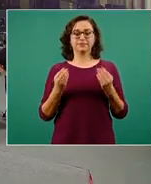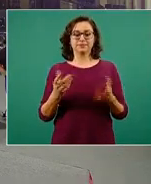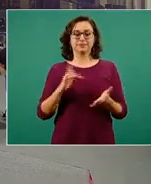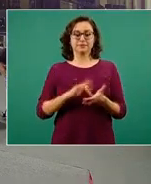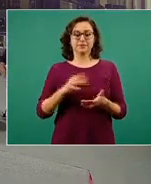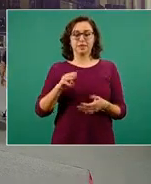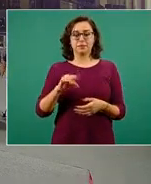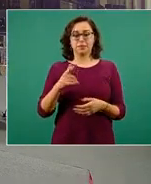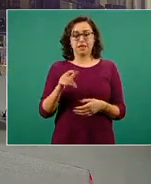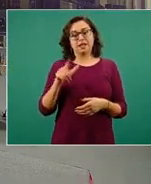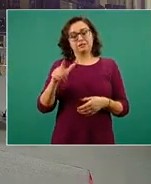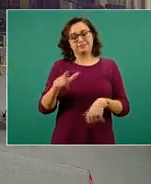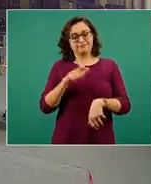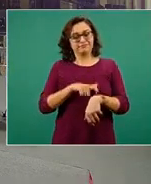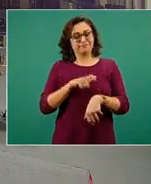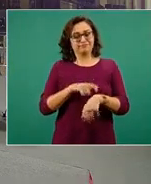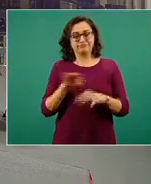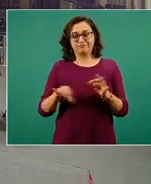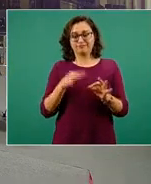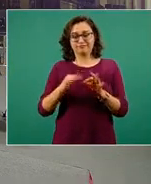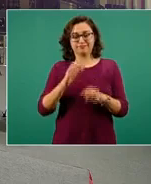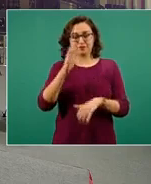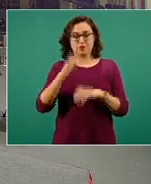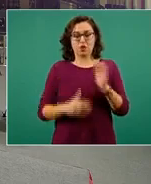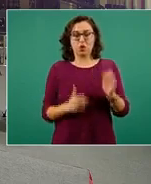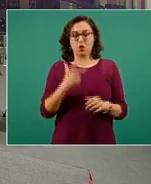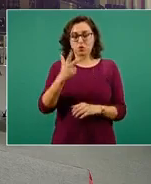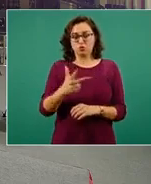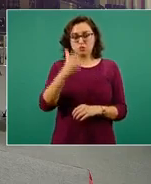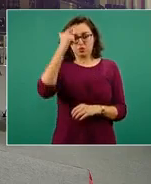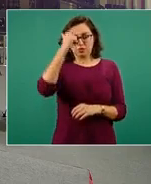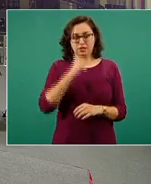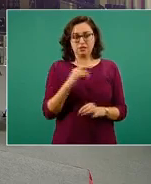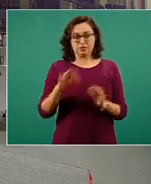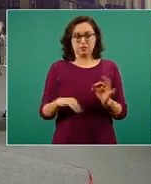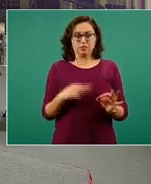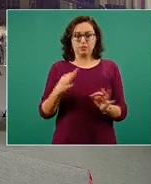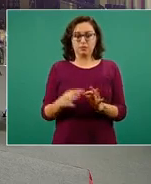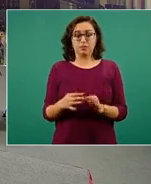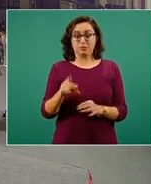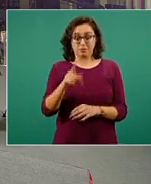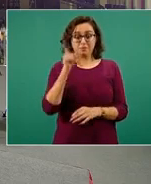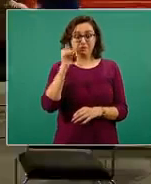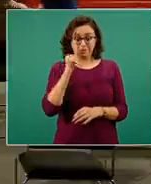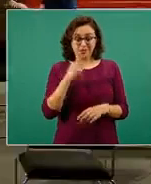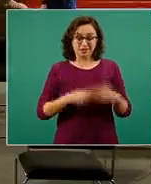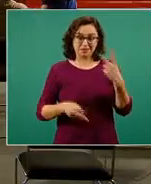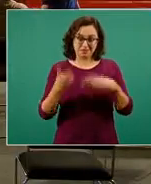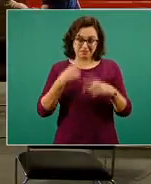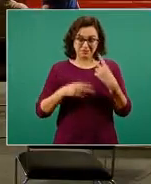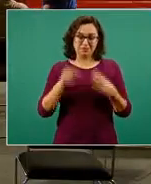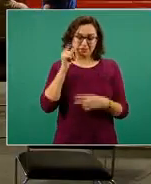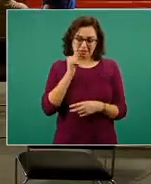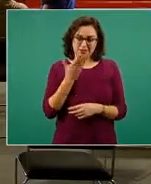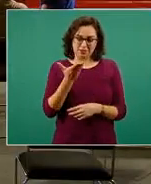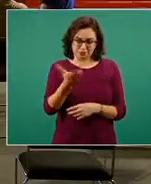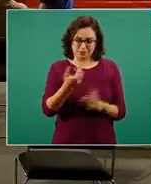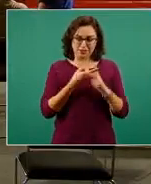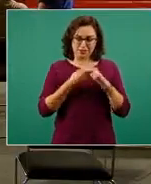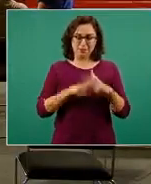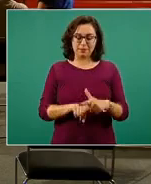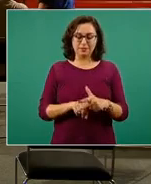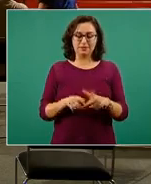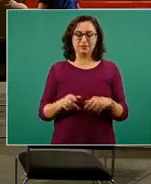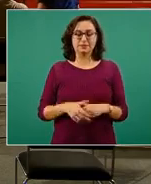Miguel. Desafortunadamente se nos acabó el tiempo, son las 8 de la noche en punto. Ojalá que pueda venir mañana, Marco, y le empieza a usted. Y